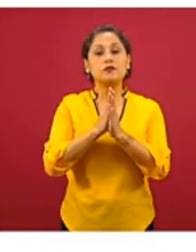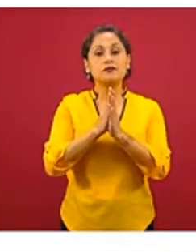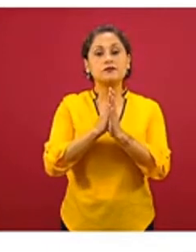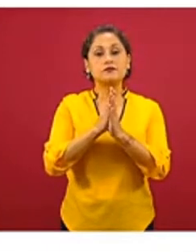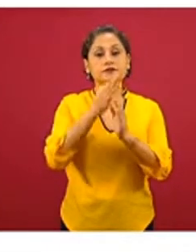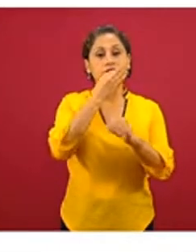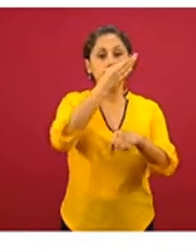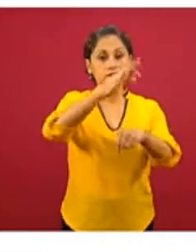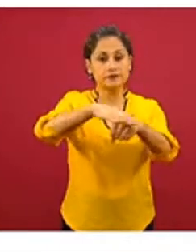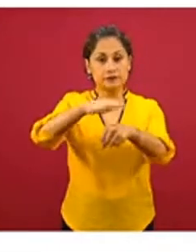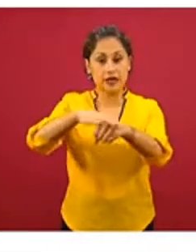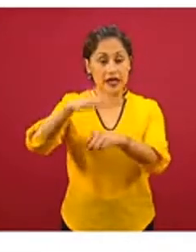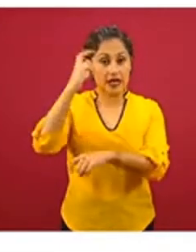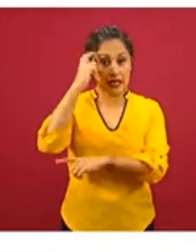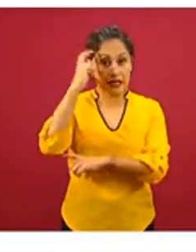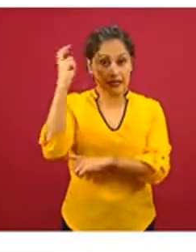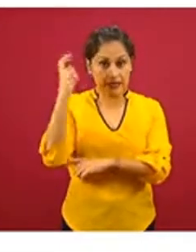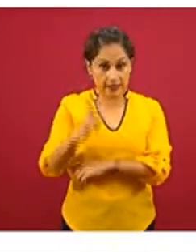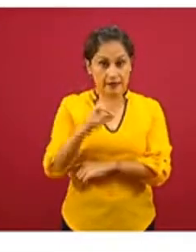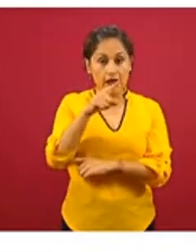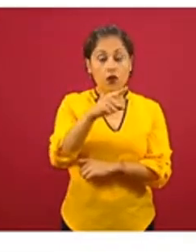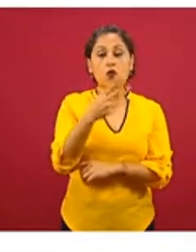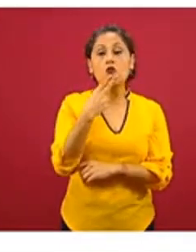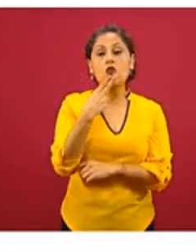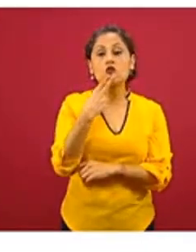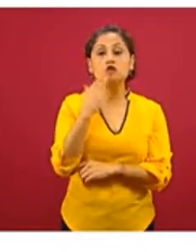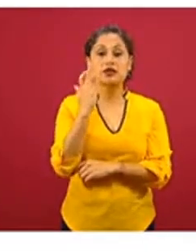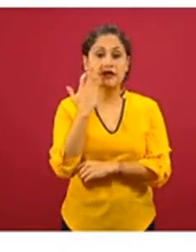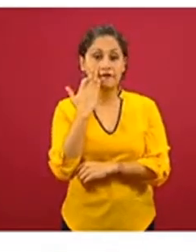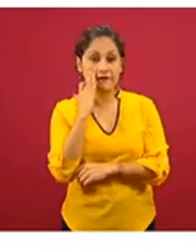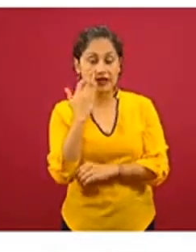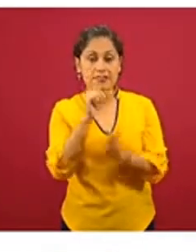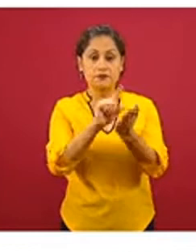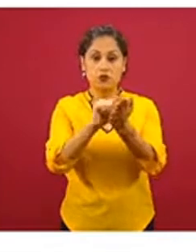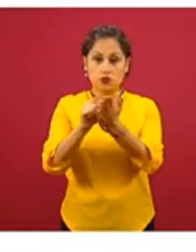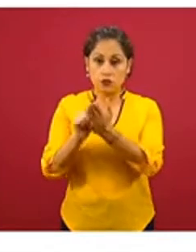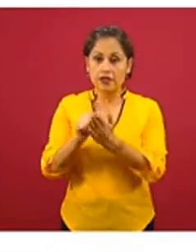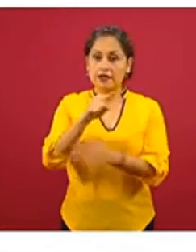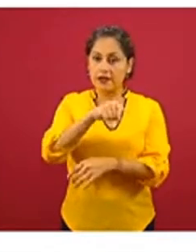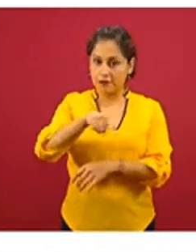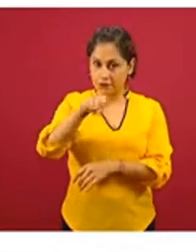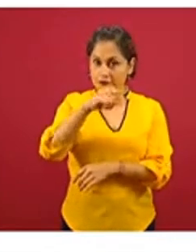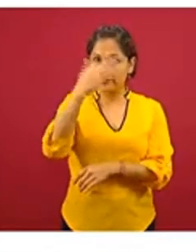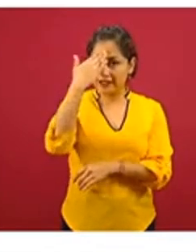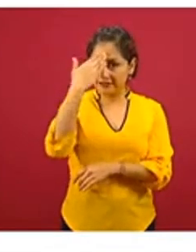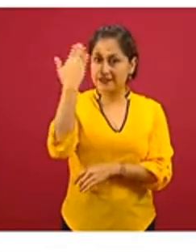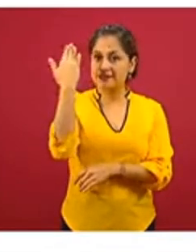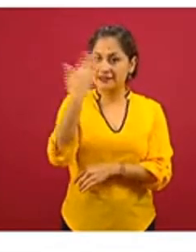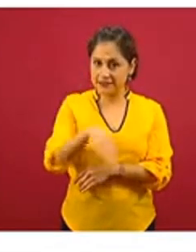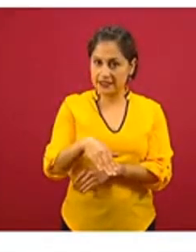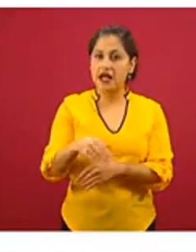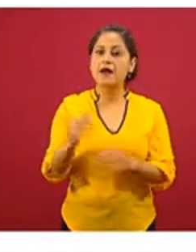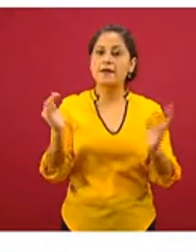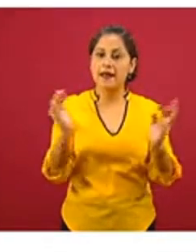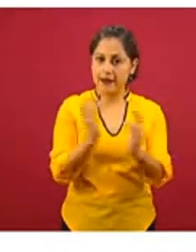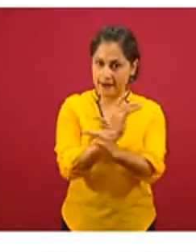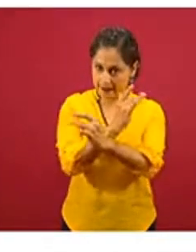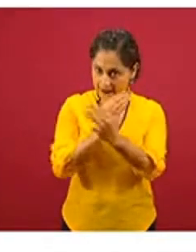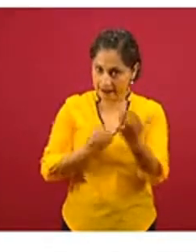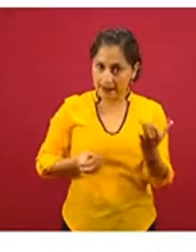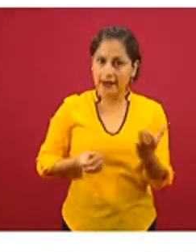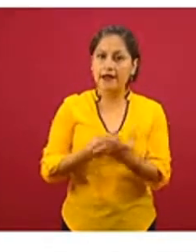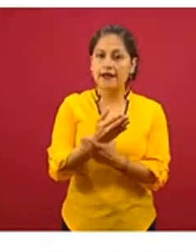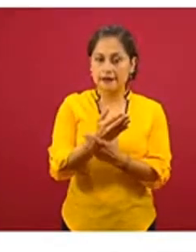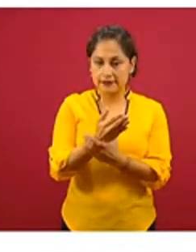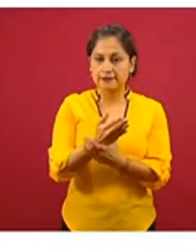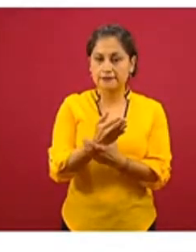de Hidalgo que utiliza Facebook y Twitter y que saben que se han estado movilizando a que